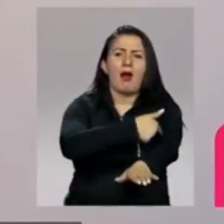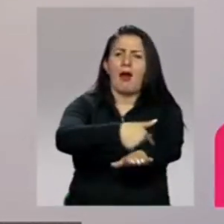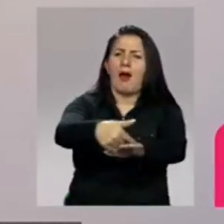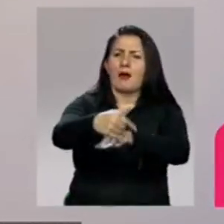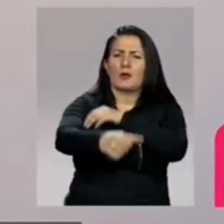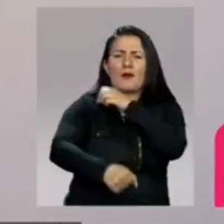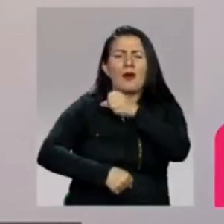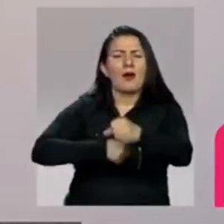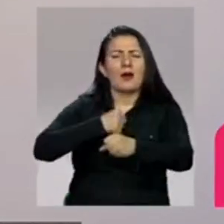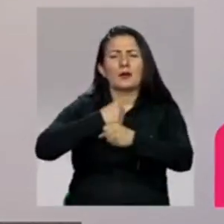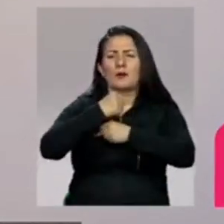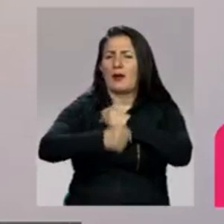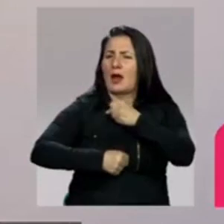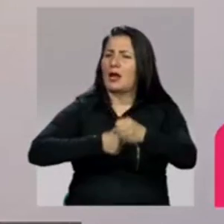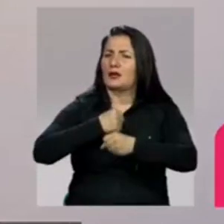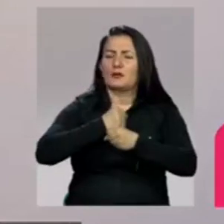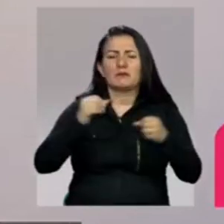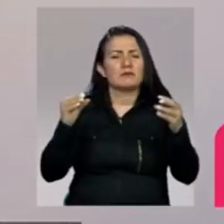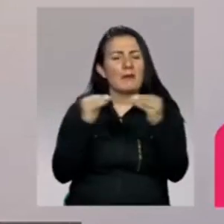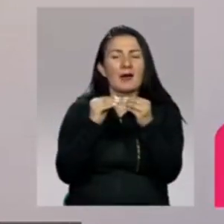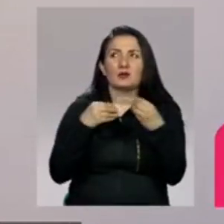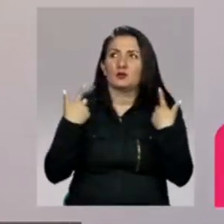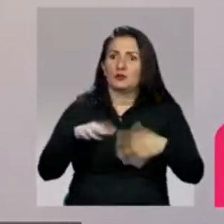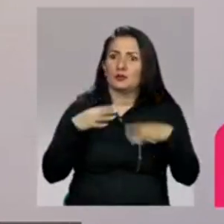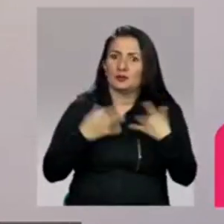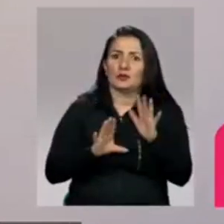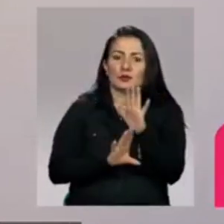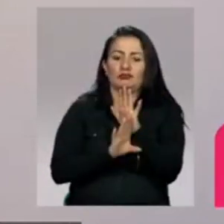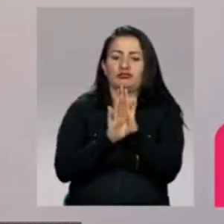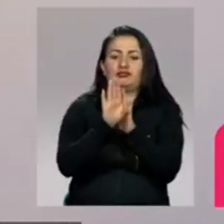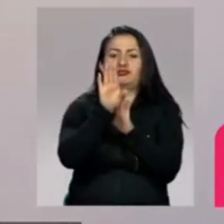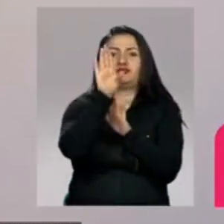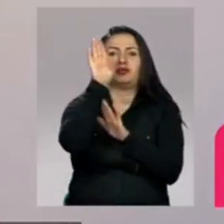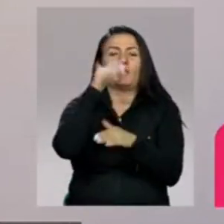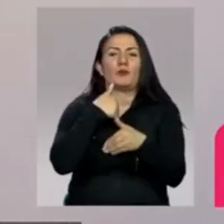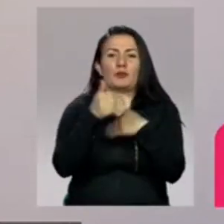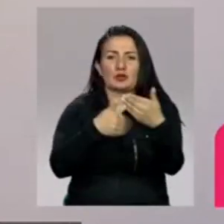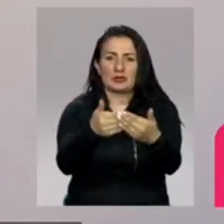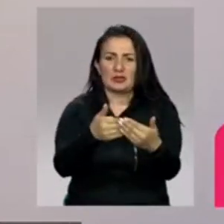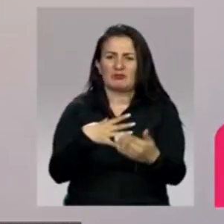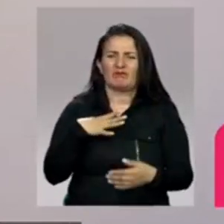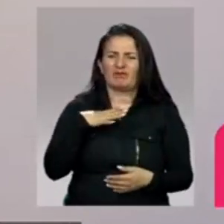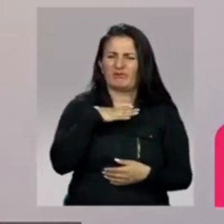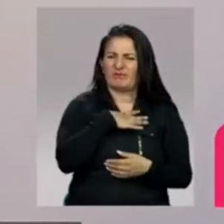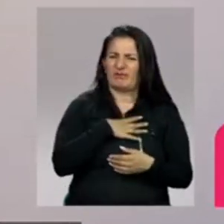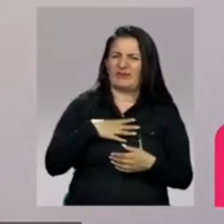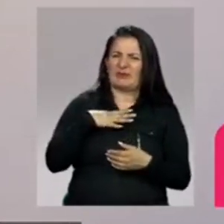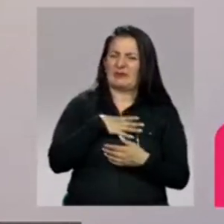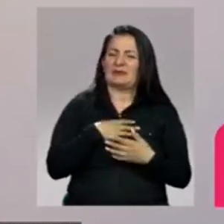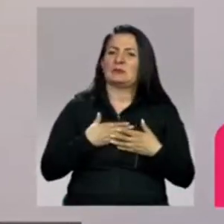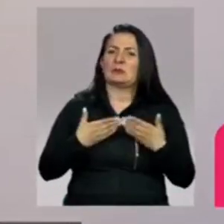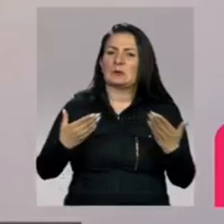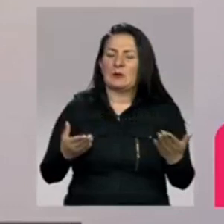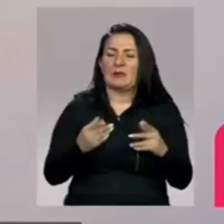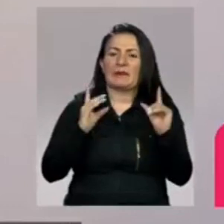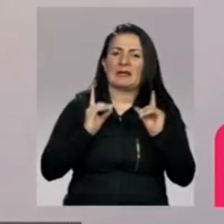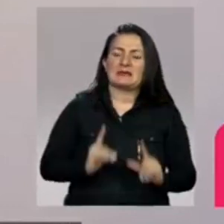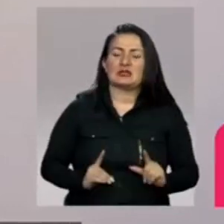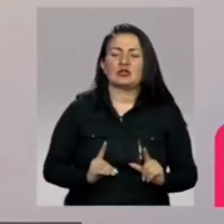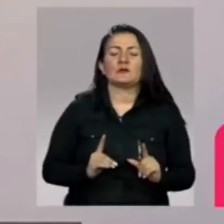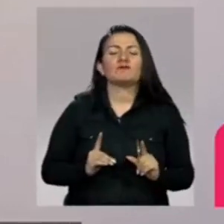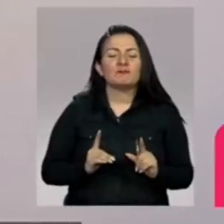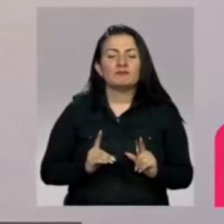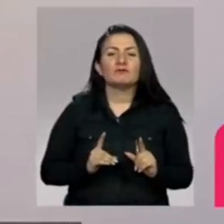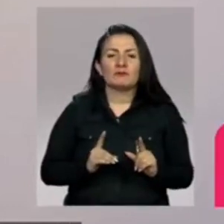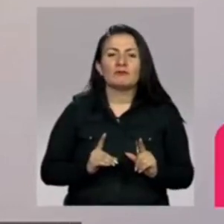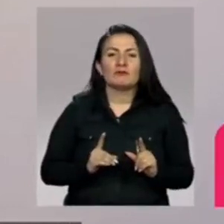sí vamos a poder recolectar un poco esos frutos, porque sí es un proceso muy incómodo, sobre todo con quienes toman estas decisiones,